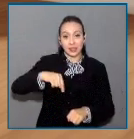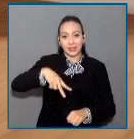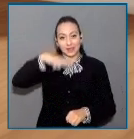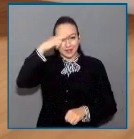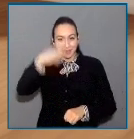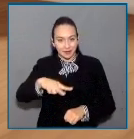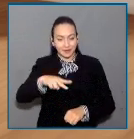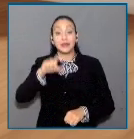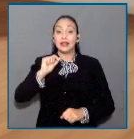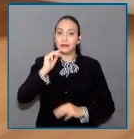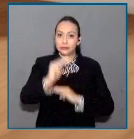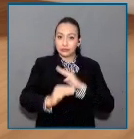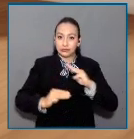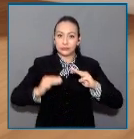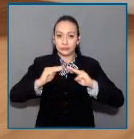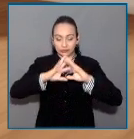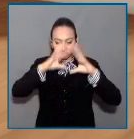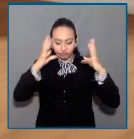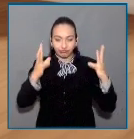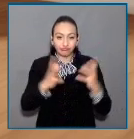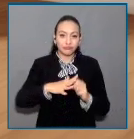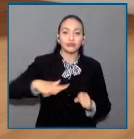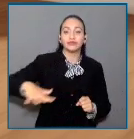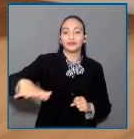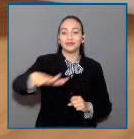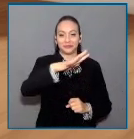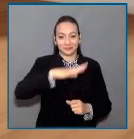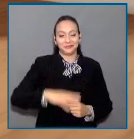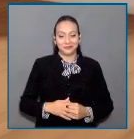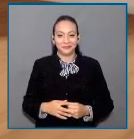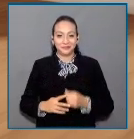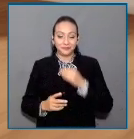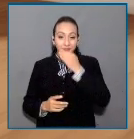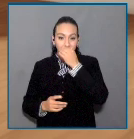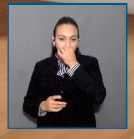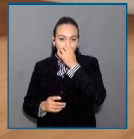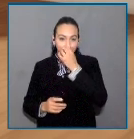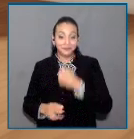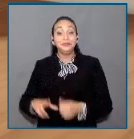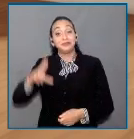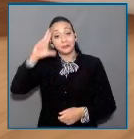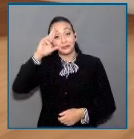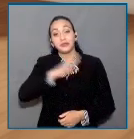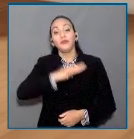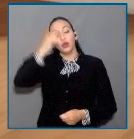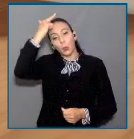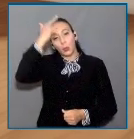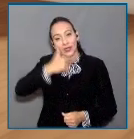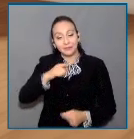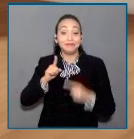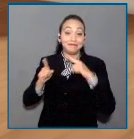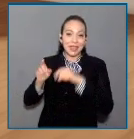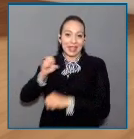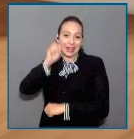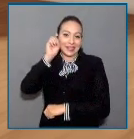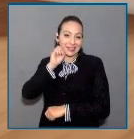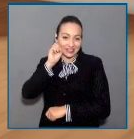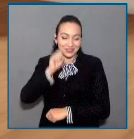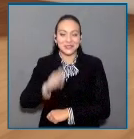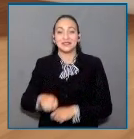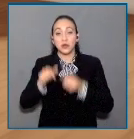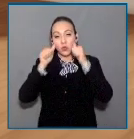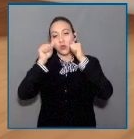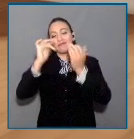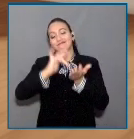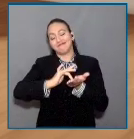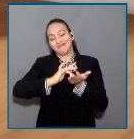relevante de México y de todo el mundo. Muy buenas noches, soy Oscar González y a nombre de todo este equipo de trabajo les saludamos con mucho